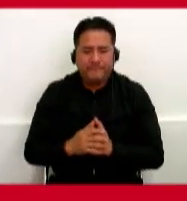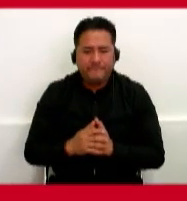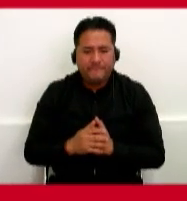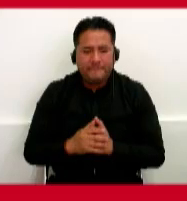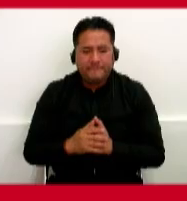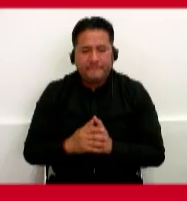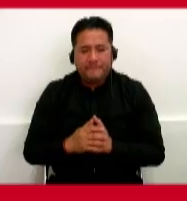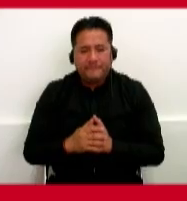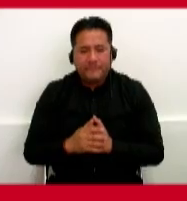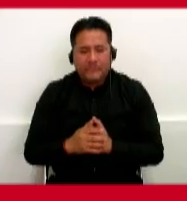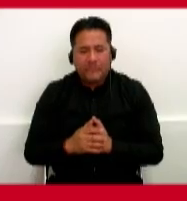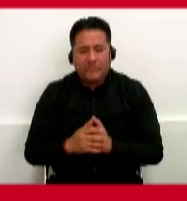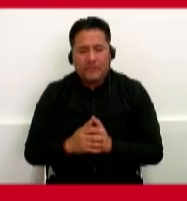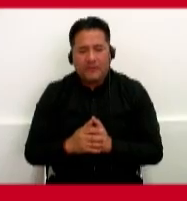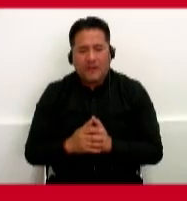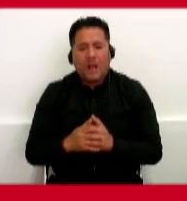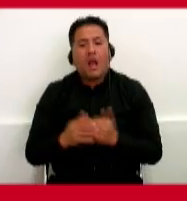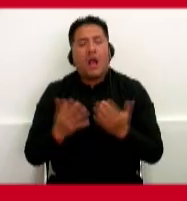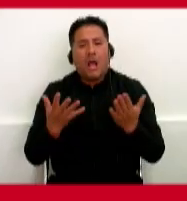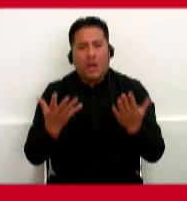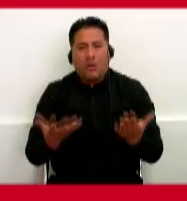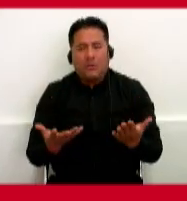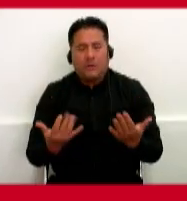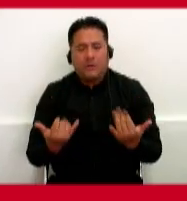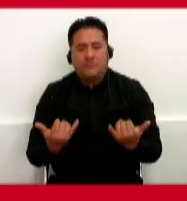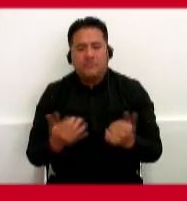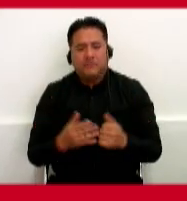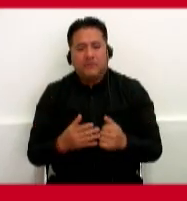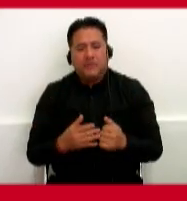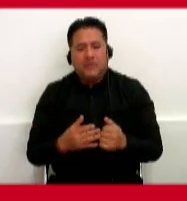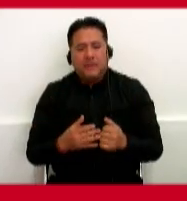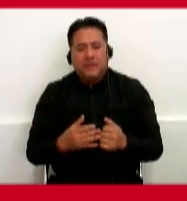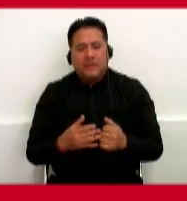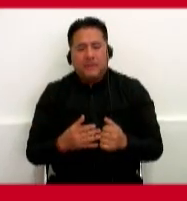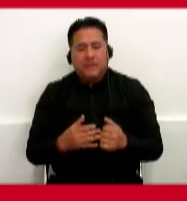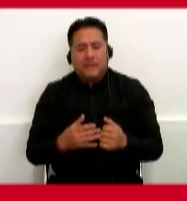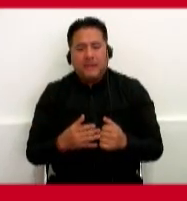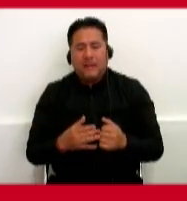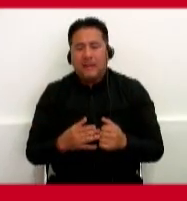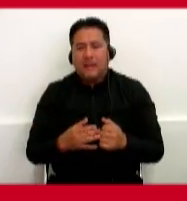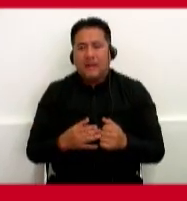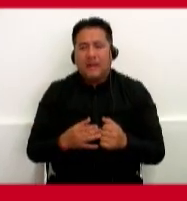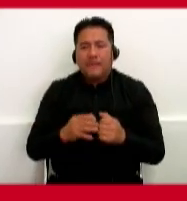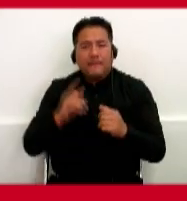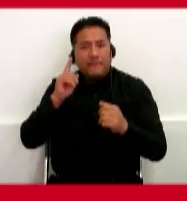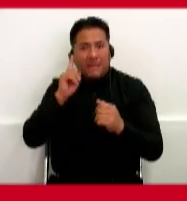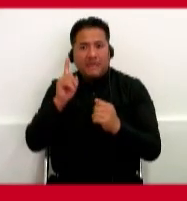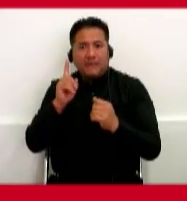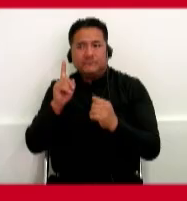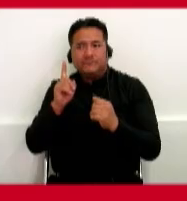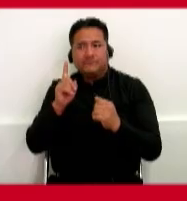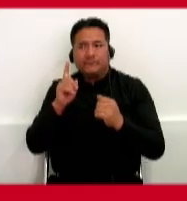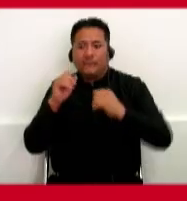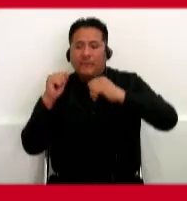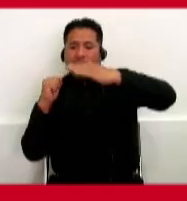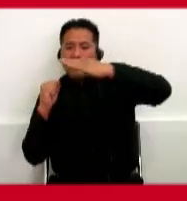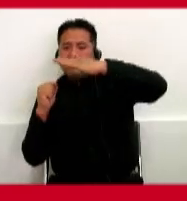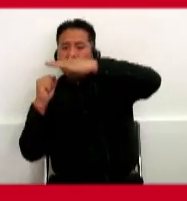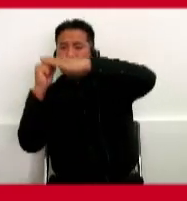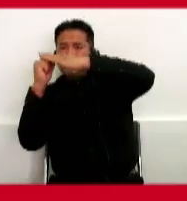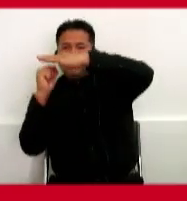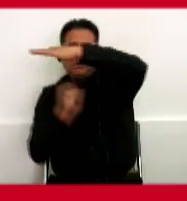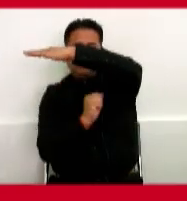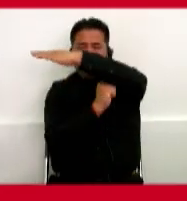Ya yendo a los análisis geomecánicos, la explotación o la recuperación de estos pilares nos plantearon